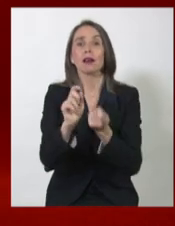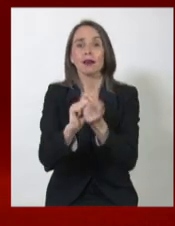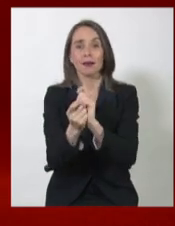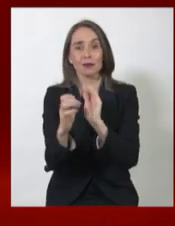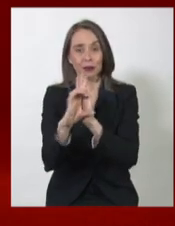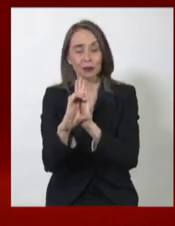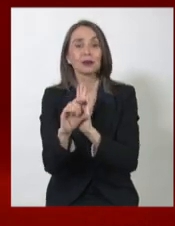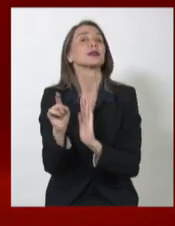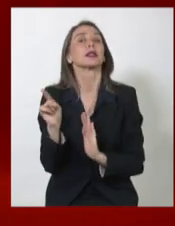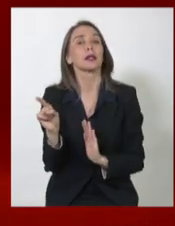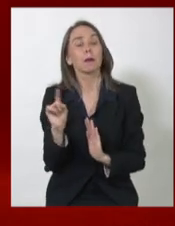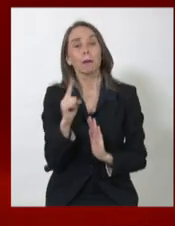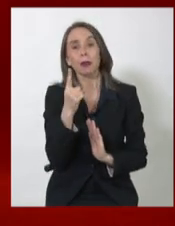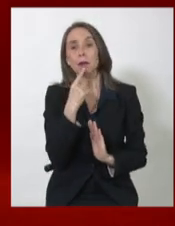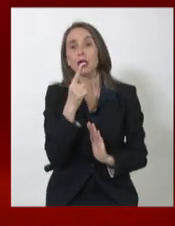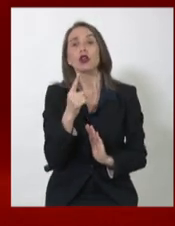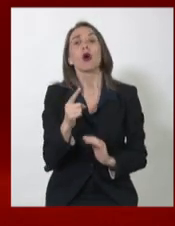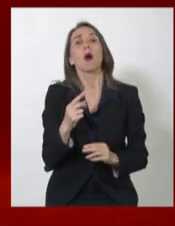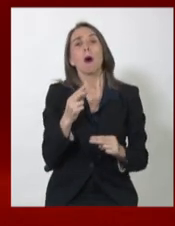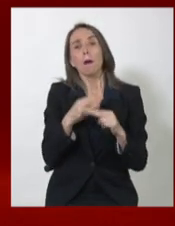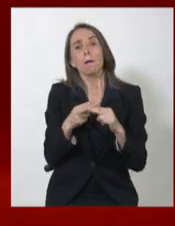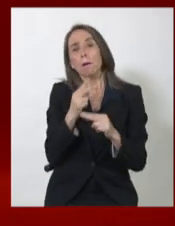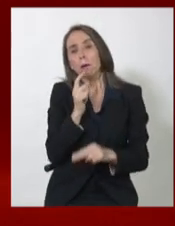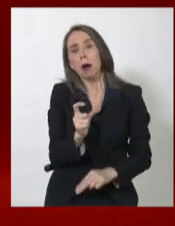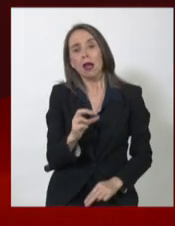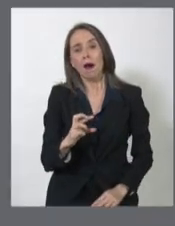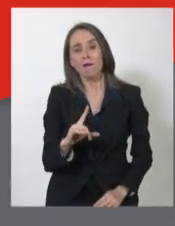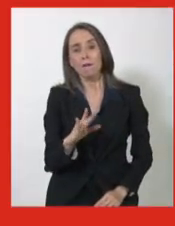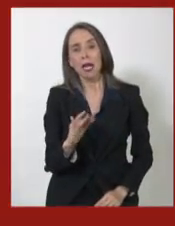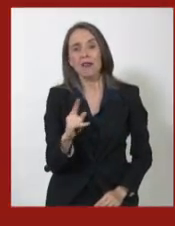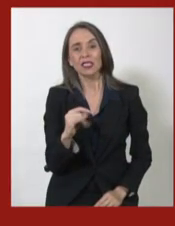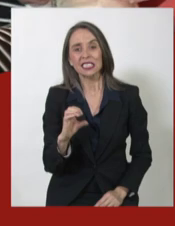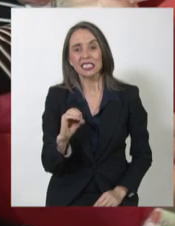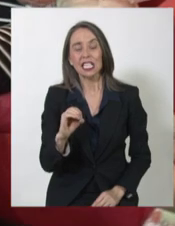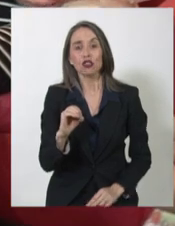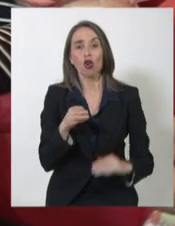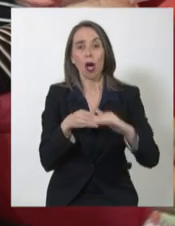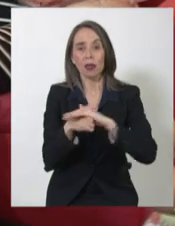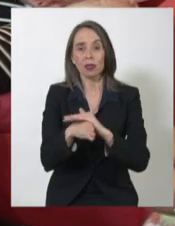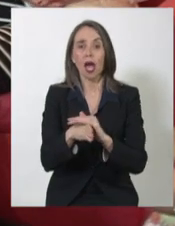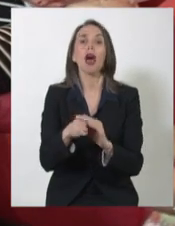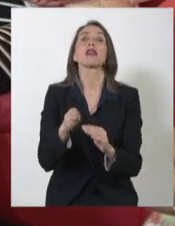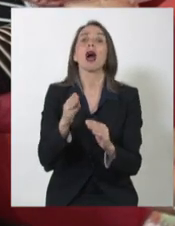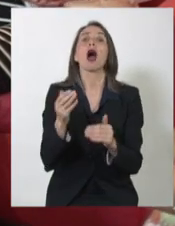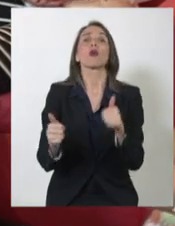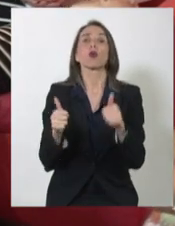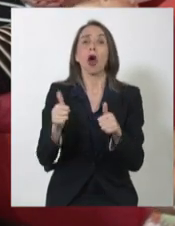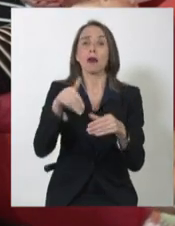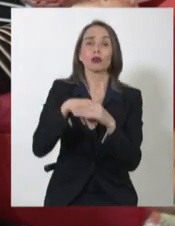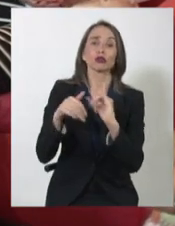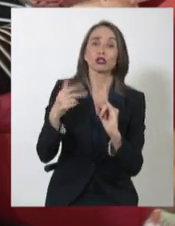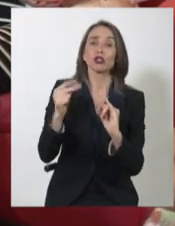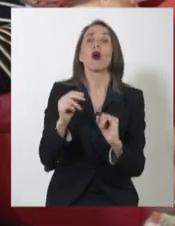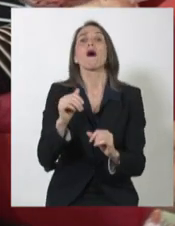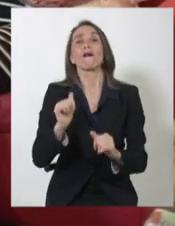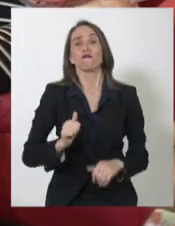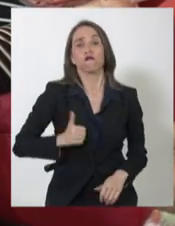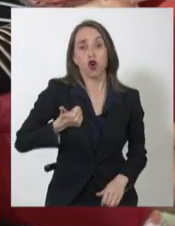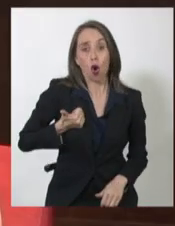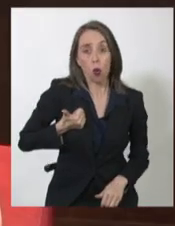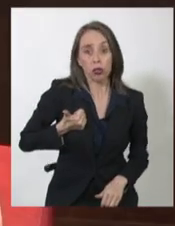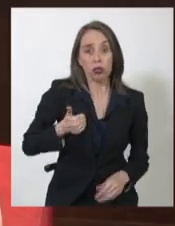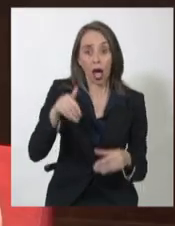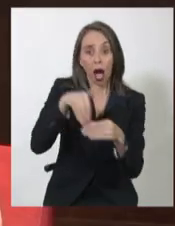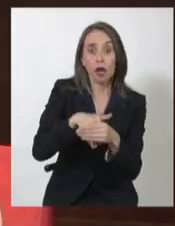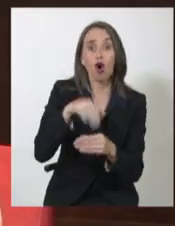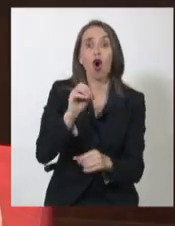¿no? En primer lugar, plebiscito de entrada voluntario u obligatorio. Y también alguna idea respecto a un debate